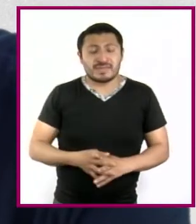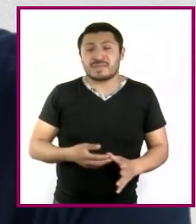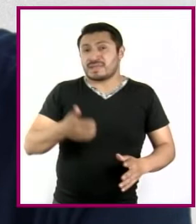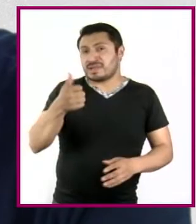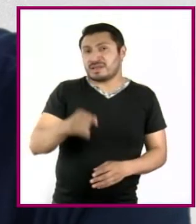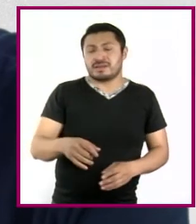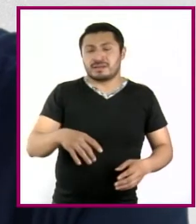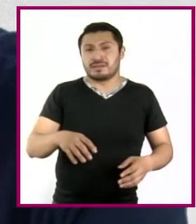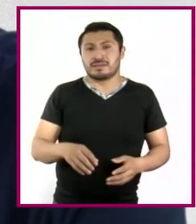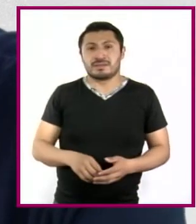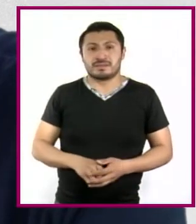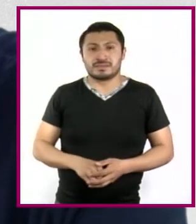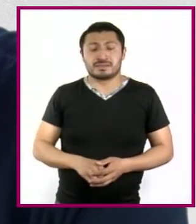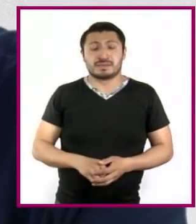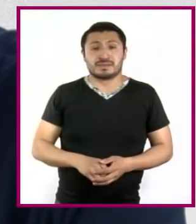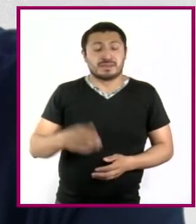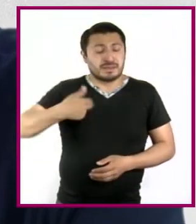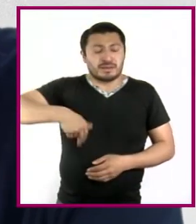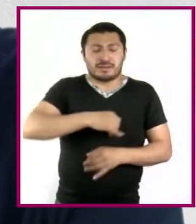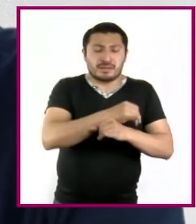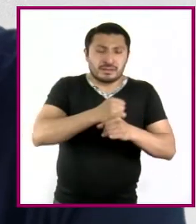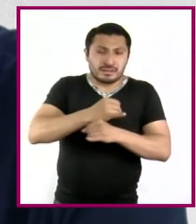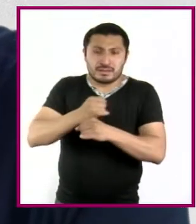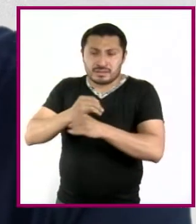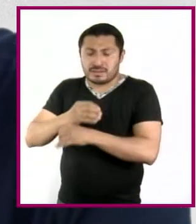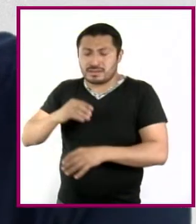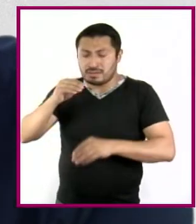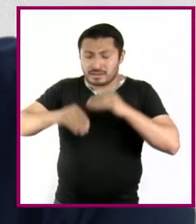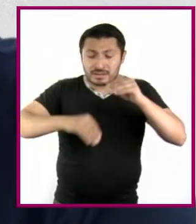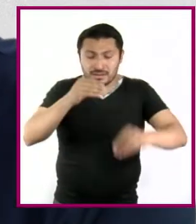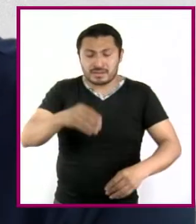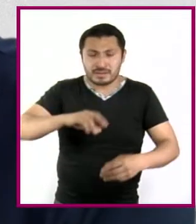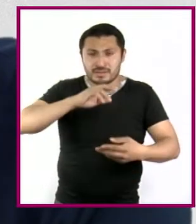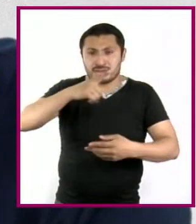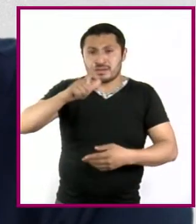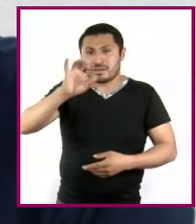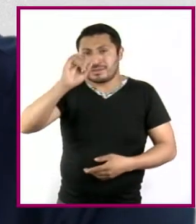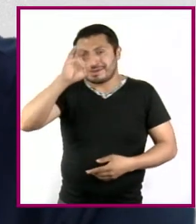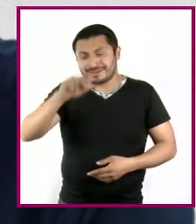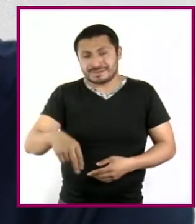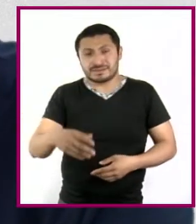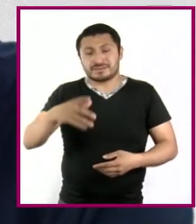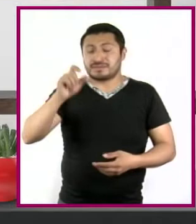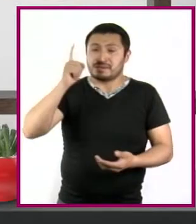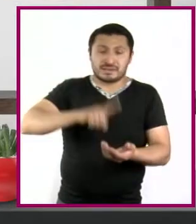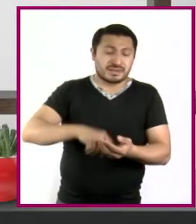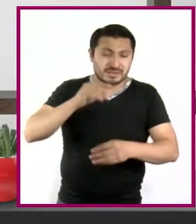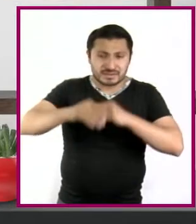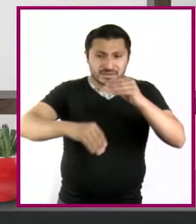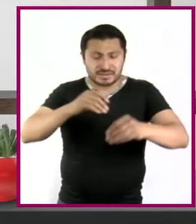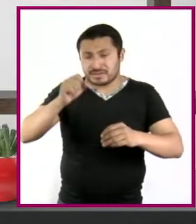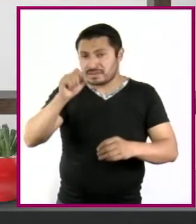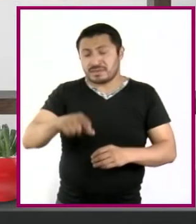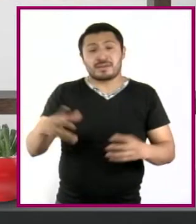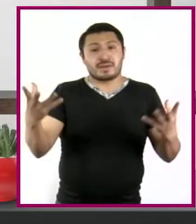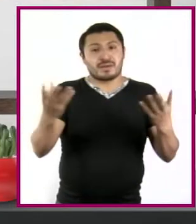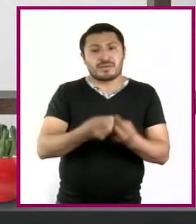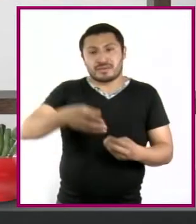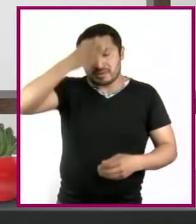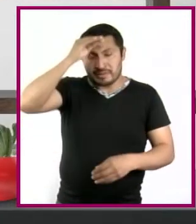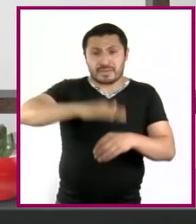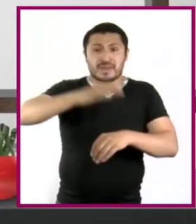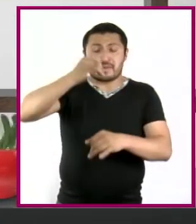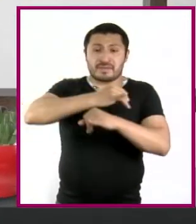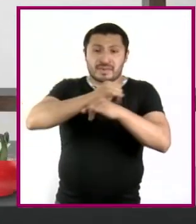la lente a través de la cual observamos el proceso de globalización se convierta en parte de ese mismo proceso. Haz este programa con